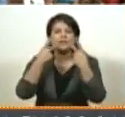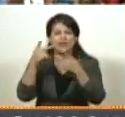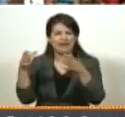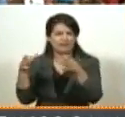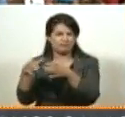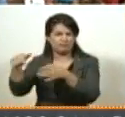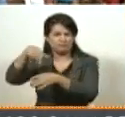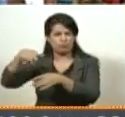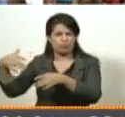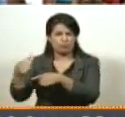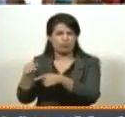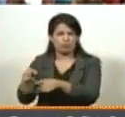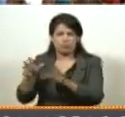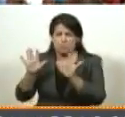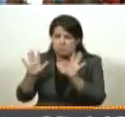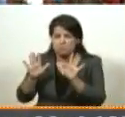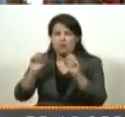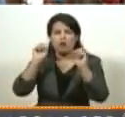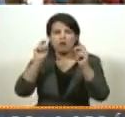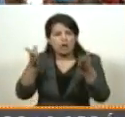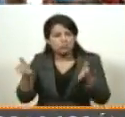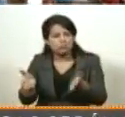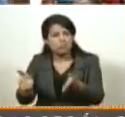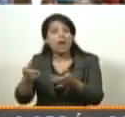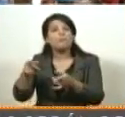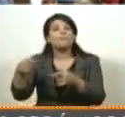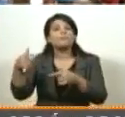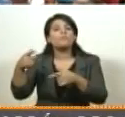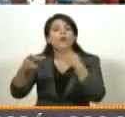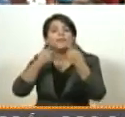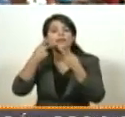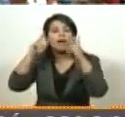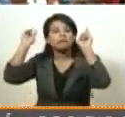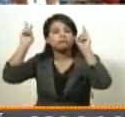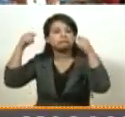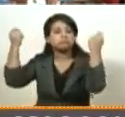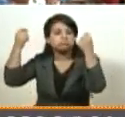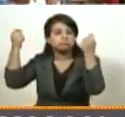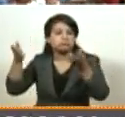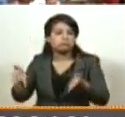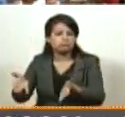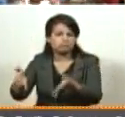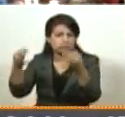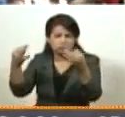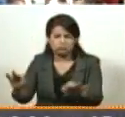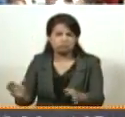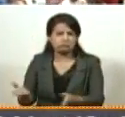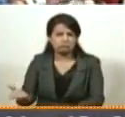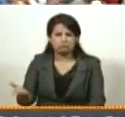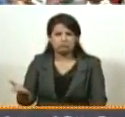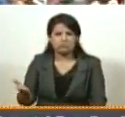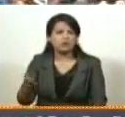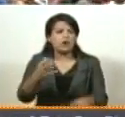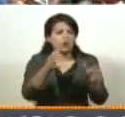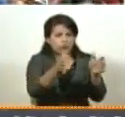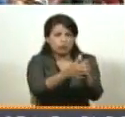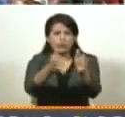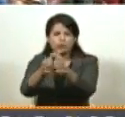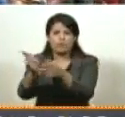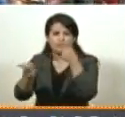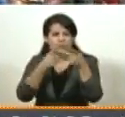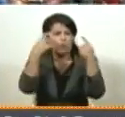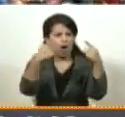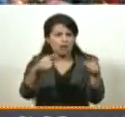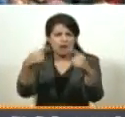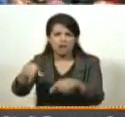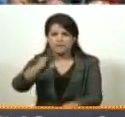una actividad política como cualquier otra, como las actividades políticas que hacen las organizaciones políticas de